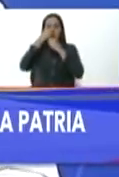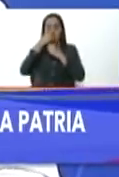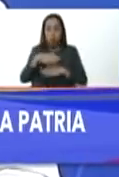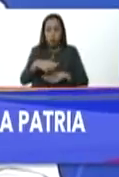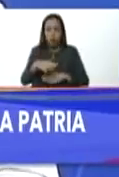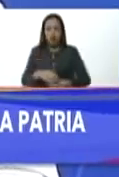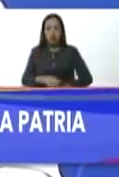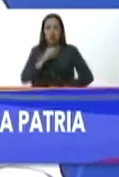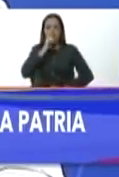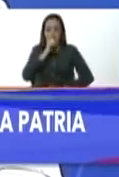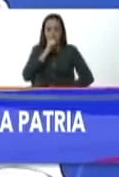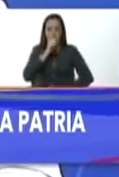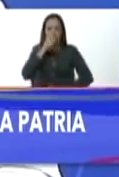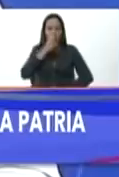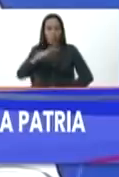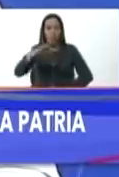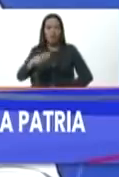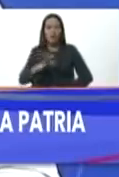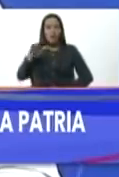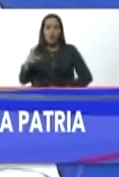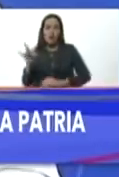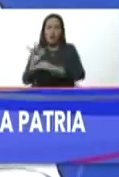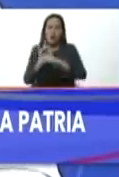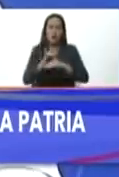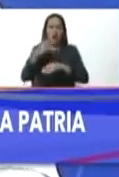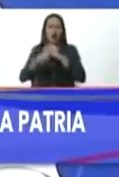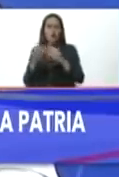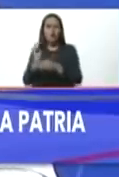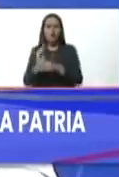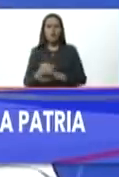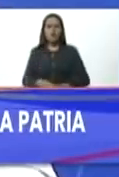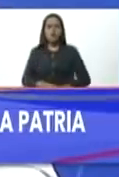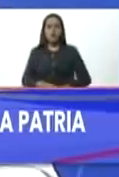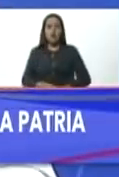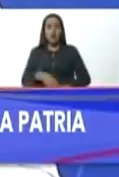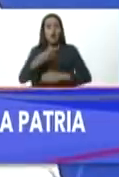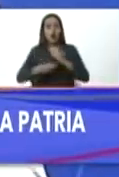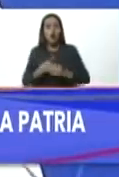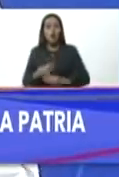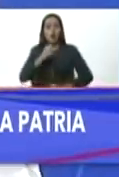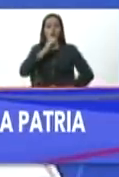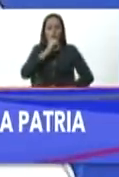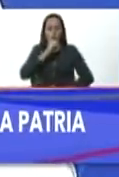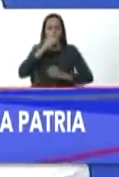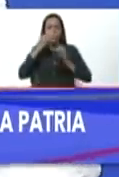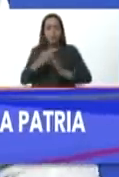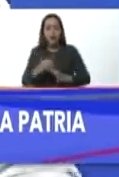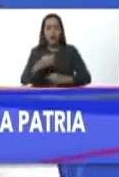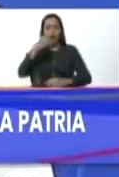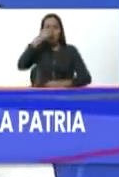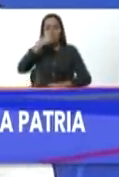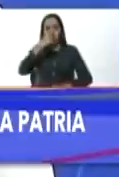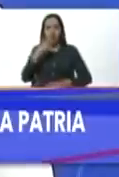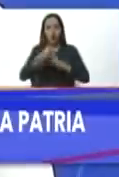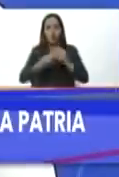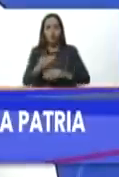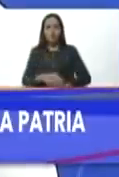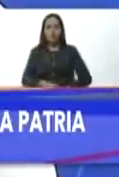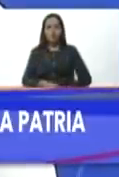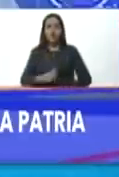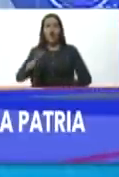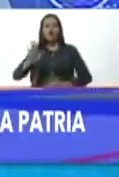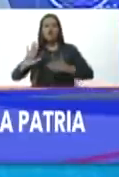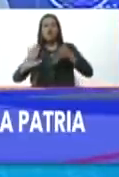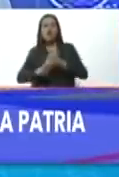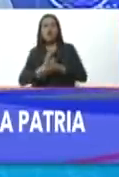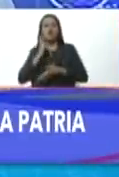expulsamos al toser o estornudar, pues cómo protegernos cuando tosemos o estornudamos para no contaminarnos las manos. Y el tema del o no saludo, ¿no? Correcto. Que